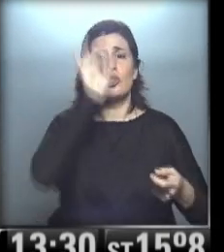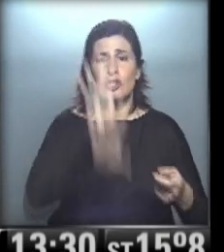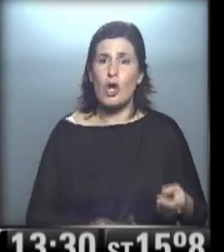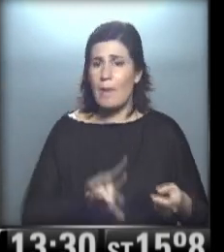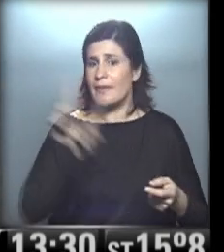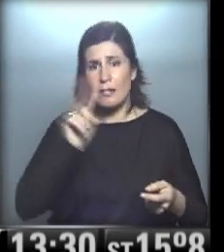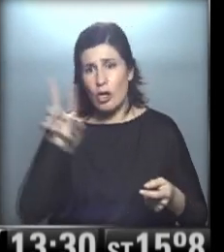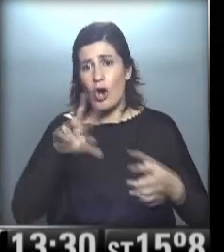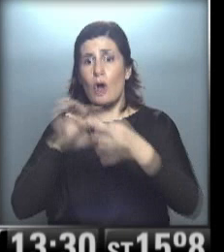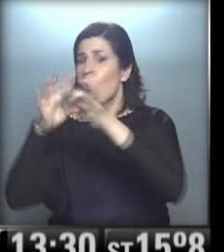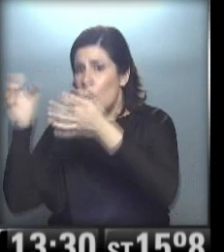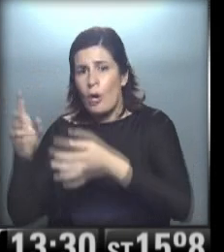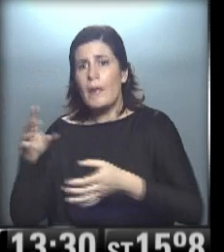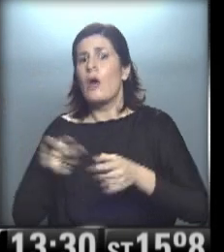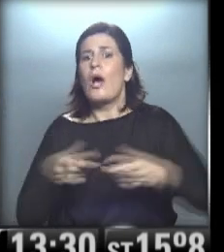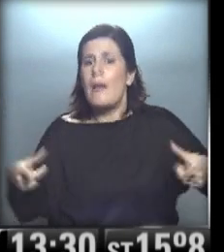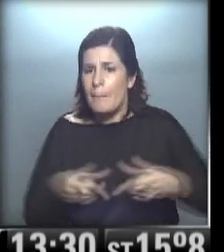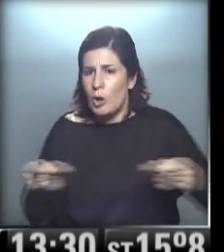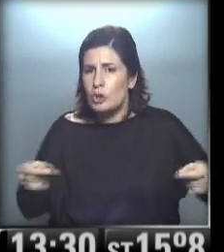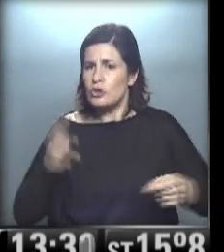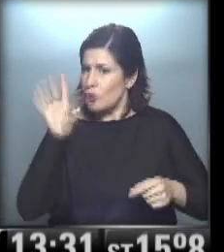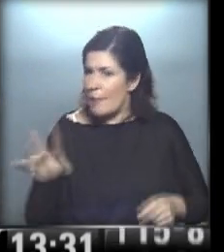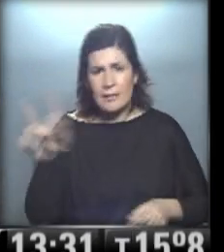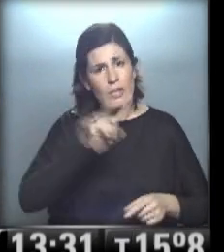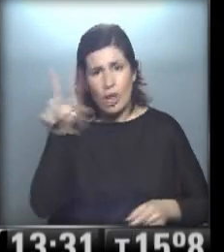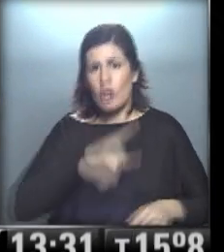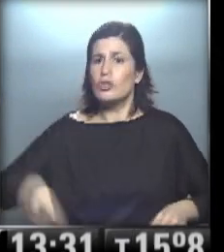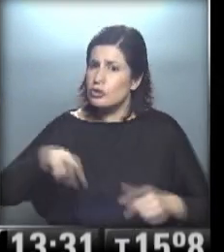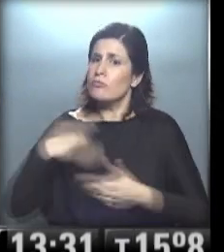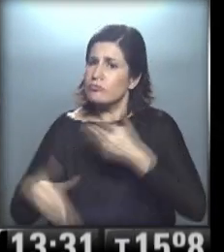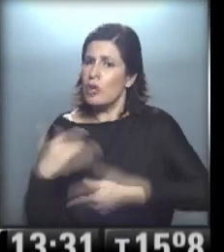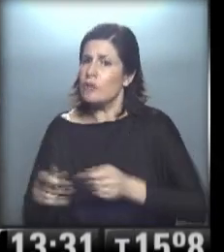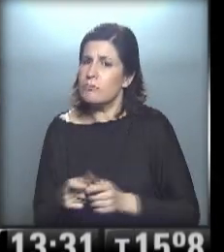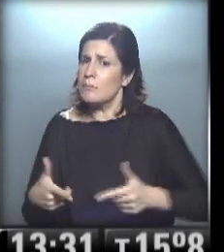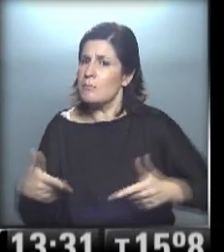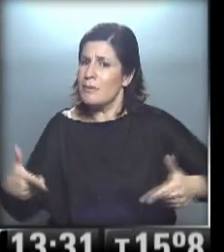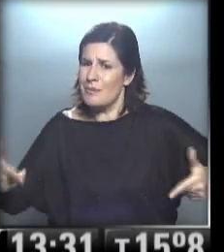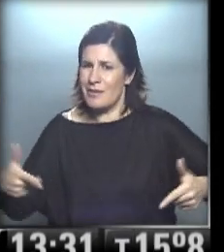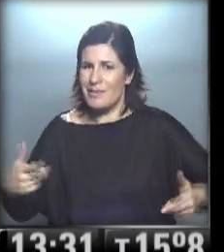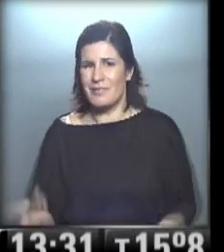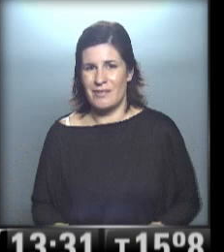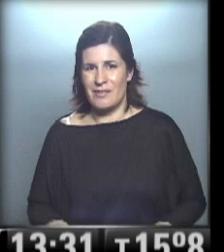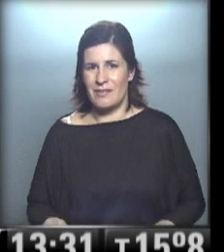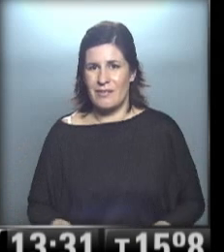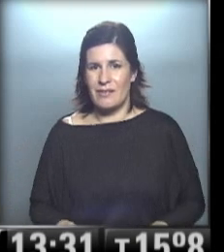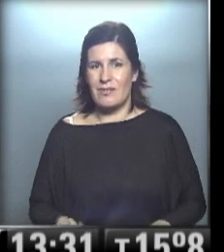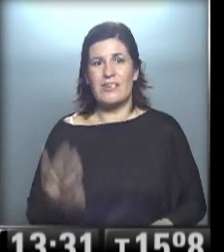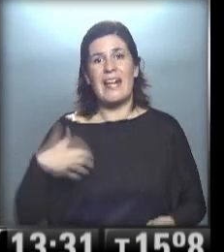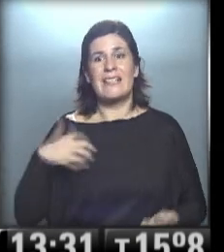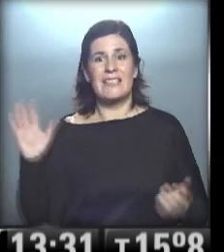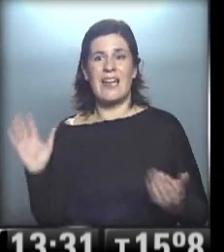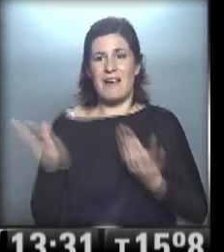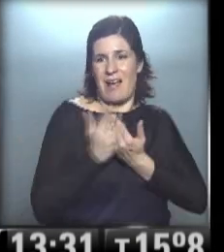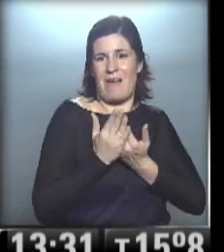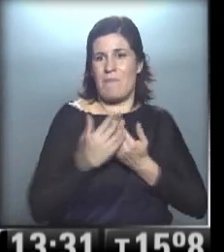por Japón. Los que crecen, distribuyen renta, defienden sus propios intereses. Se supone que va a haber un nuevo respaldo a Argentina respecto